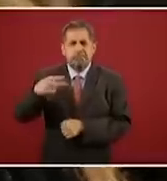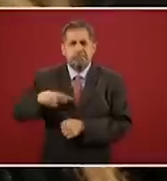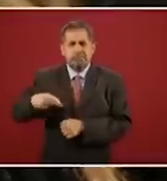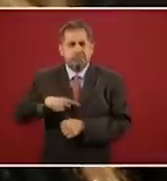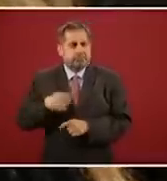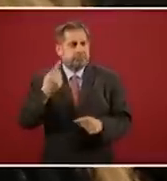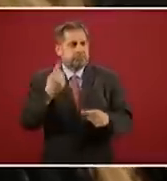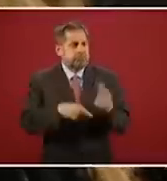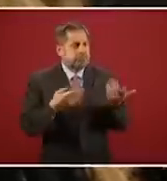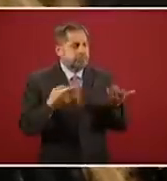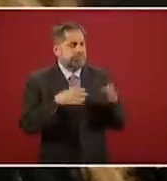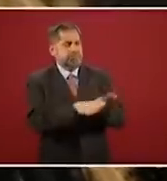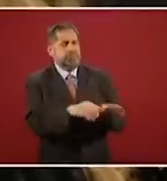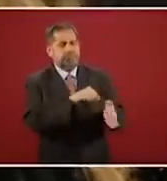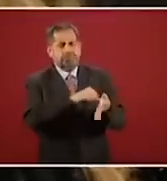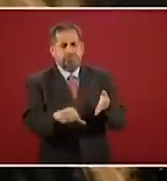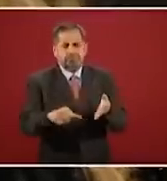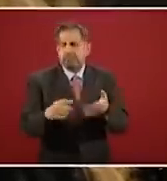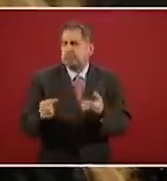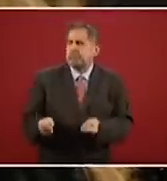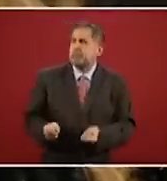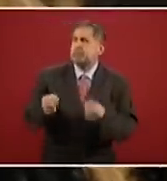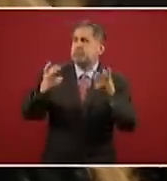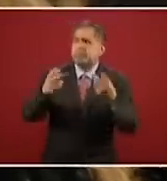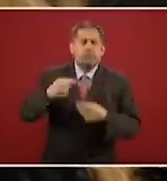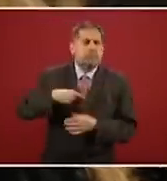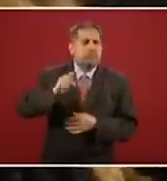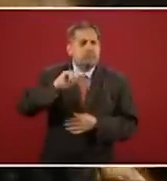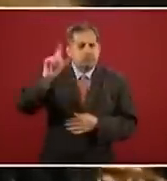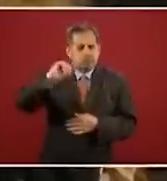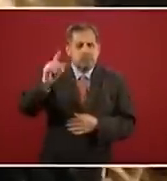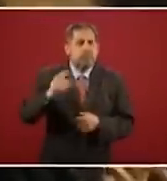bloqueadas, ¿cuántos son delincuentes, cuántos son funcionarios